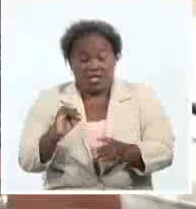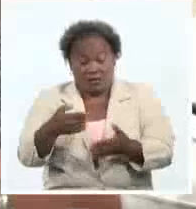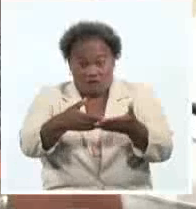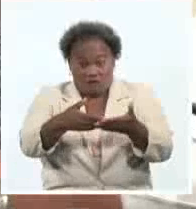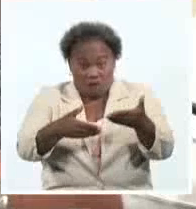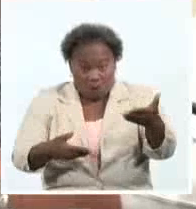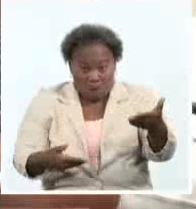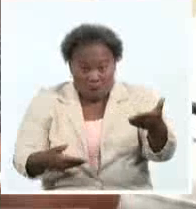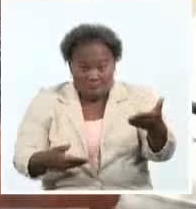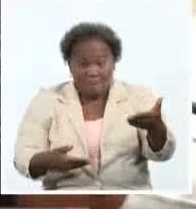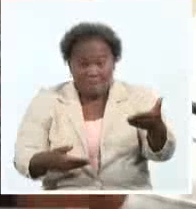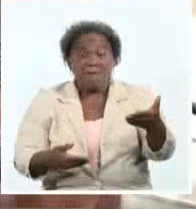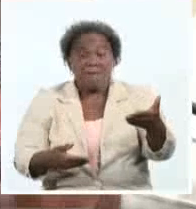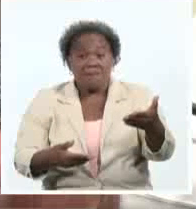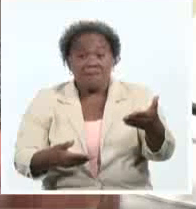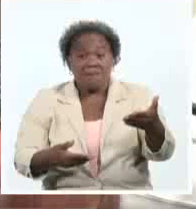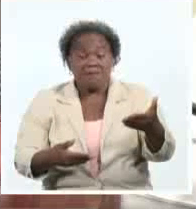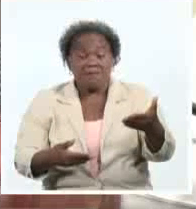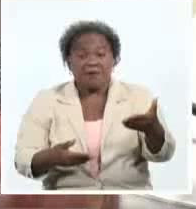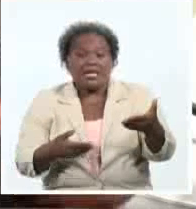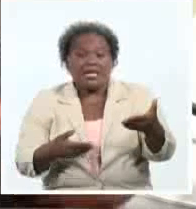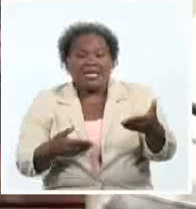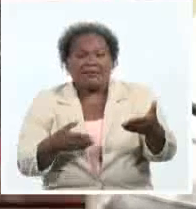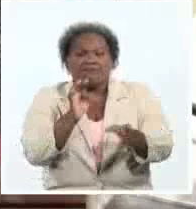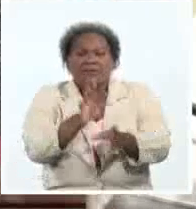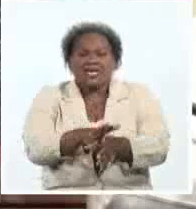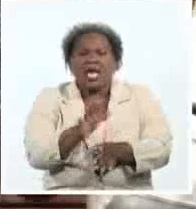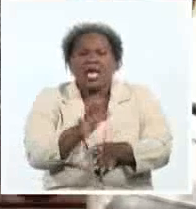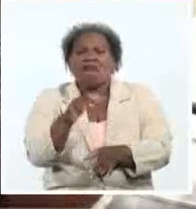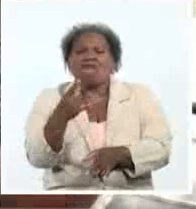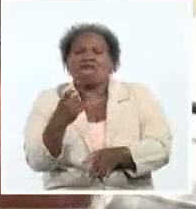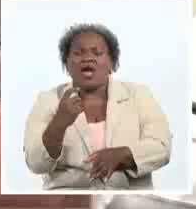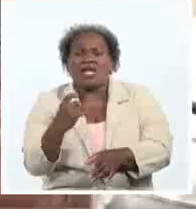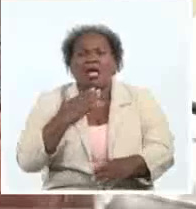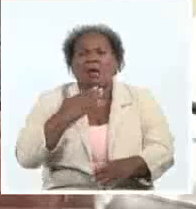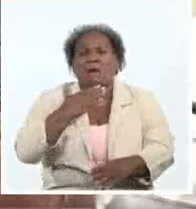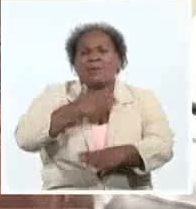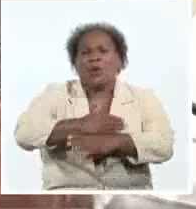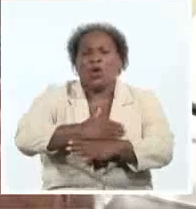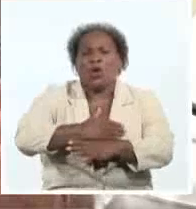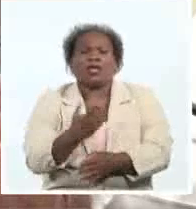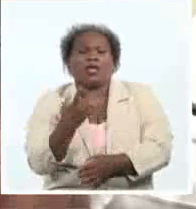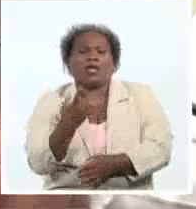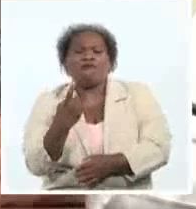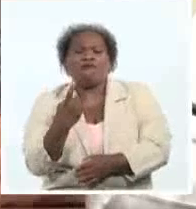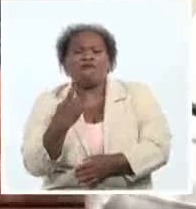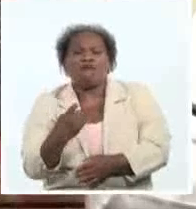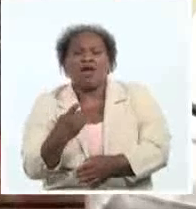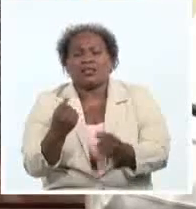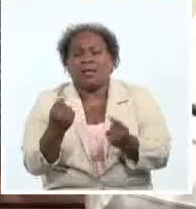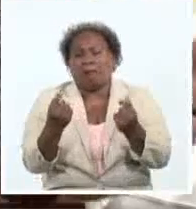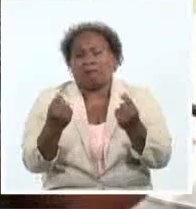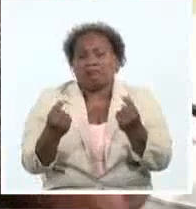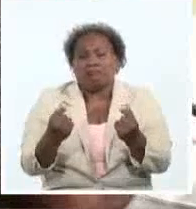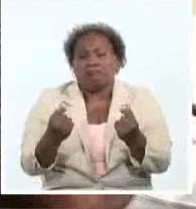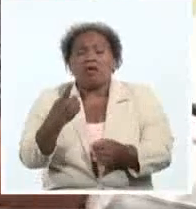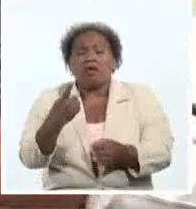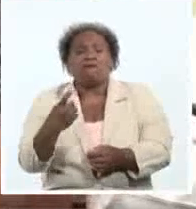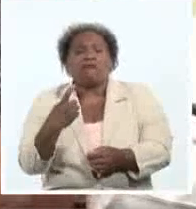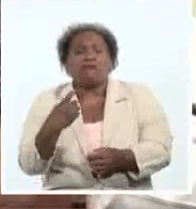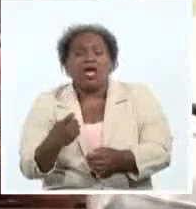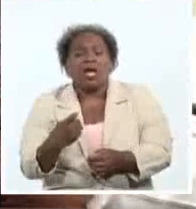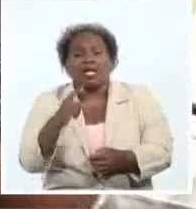parte de lo que no tengo, del bloqueo, de la falta de liquidez, del déficit